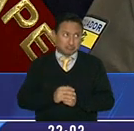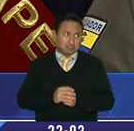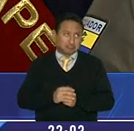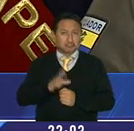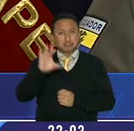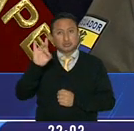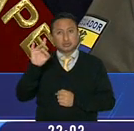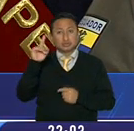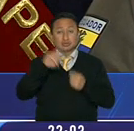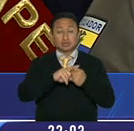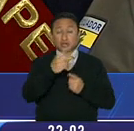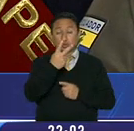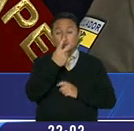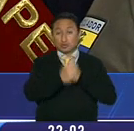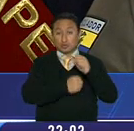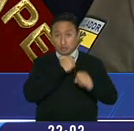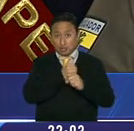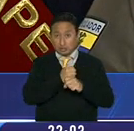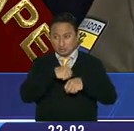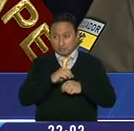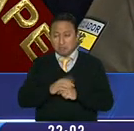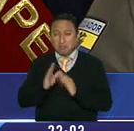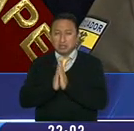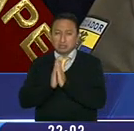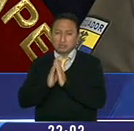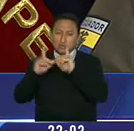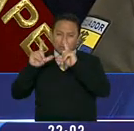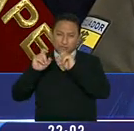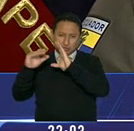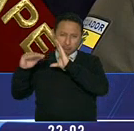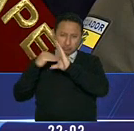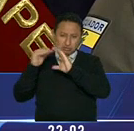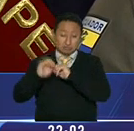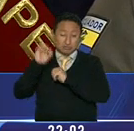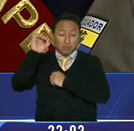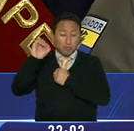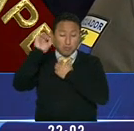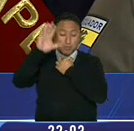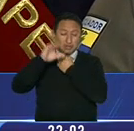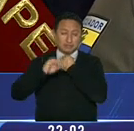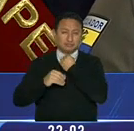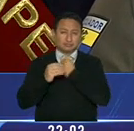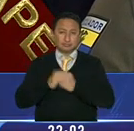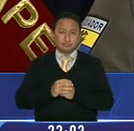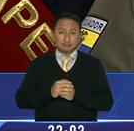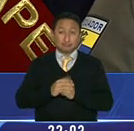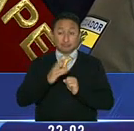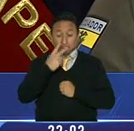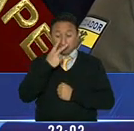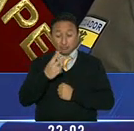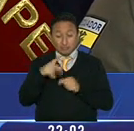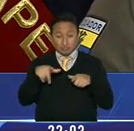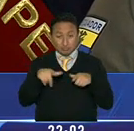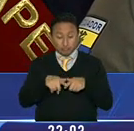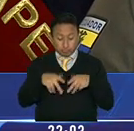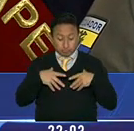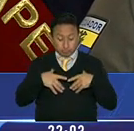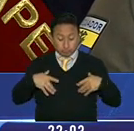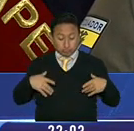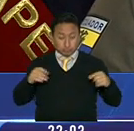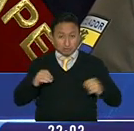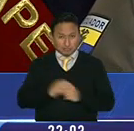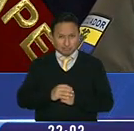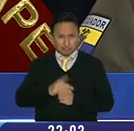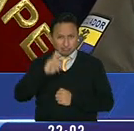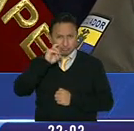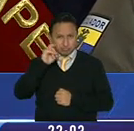para pedirles fotografías y videos mostrando sus partes íntimas en actitudes sexuales explícitas. La